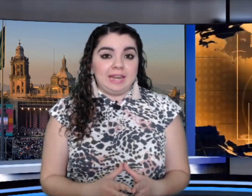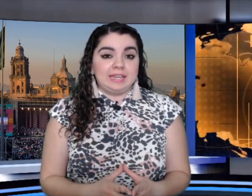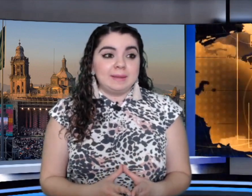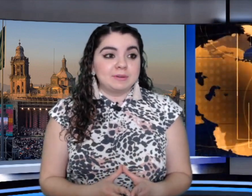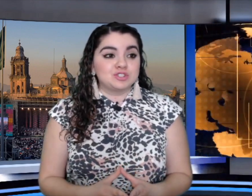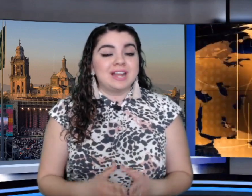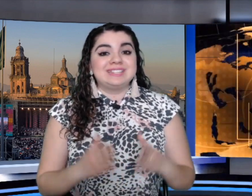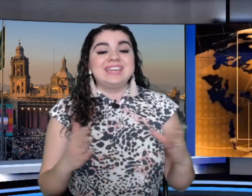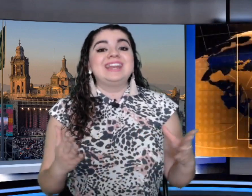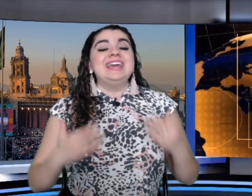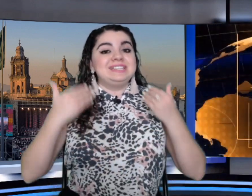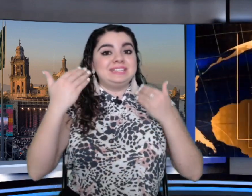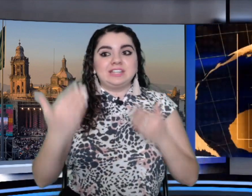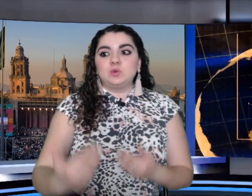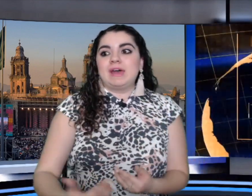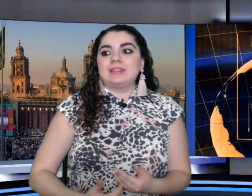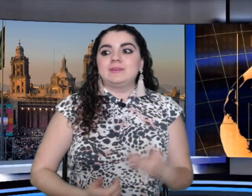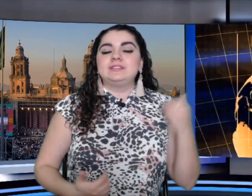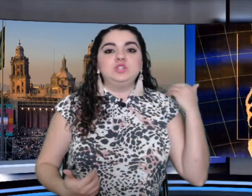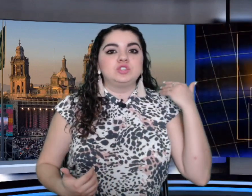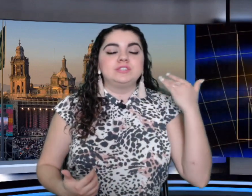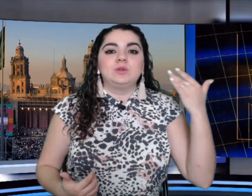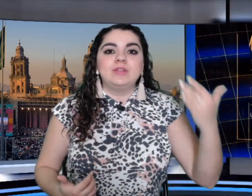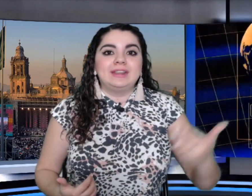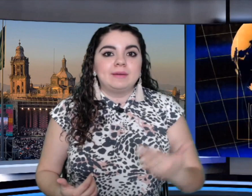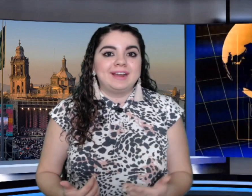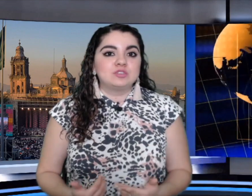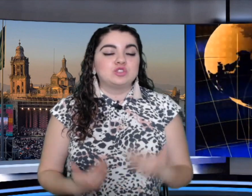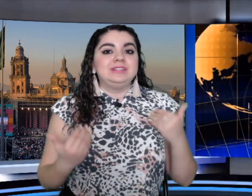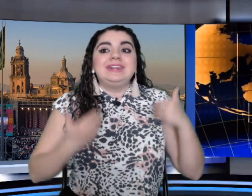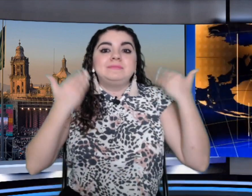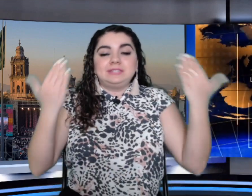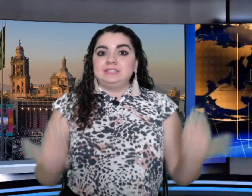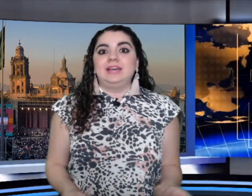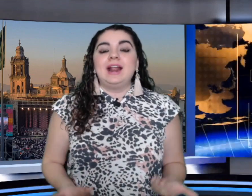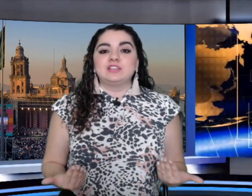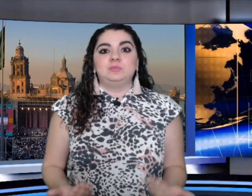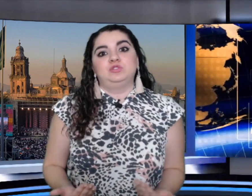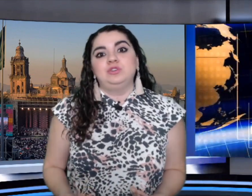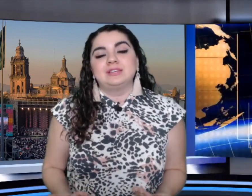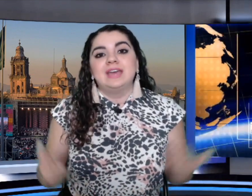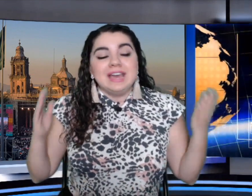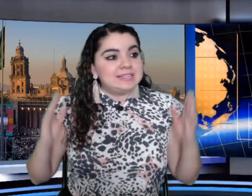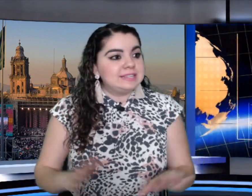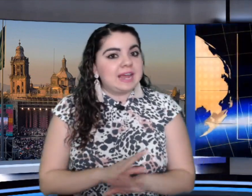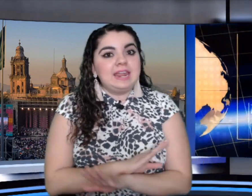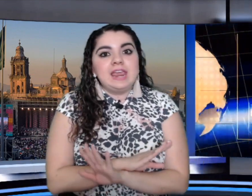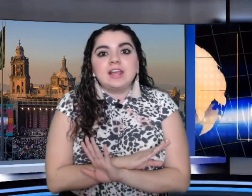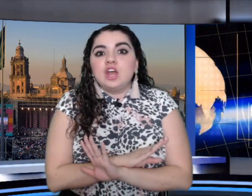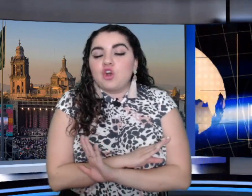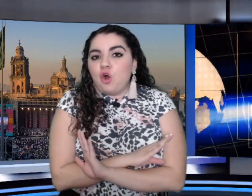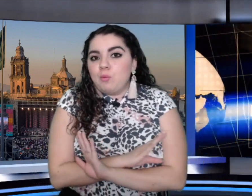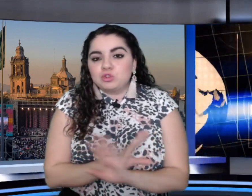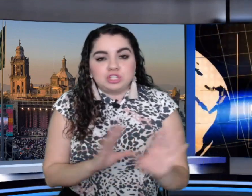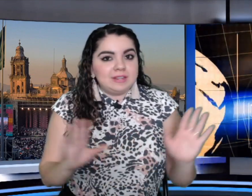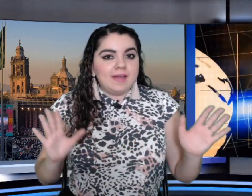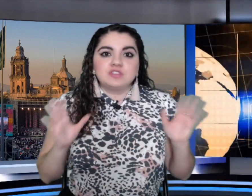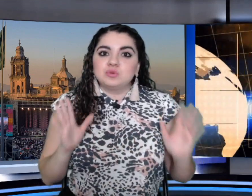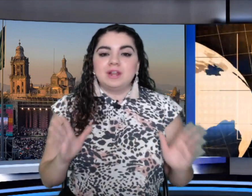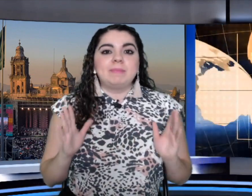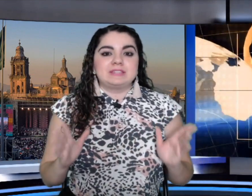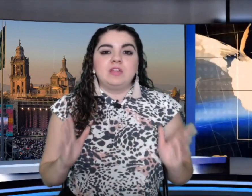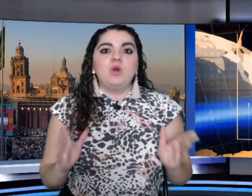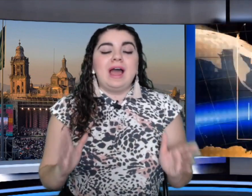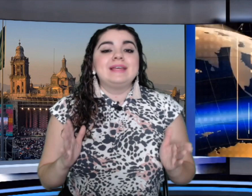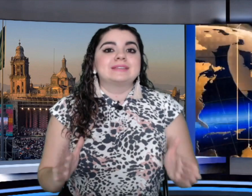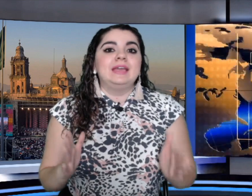mayor en la higiene personal, sigan sin saludar de besitos, sin saludar de abrazos, sin ir a visitar a las personas, sin salir como si nada